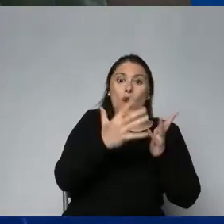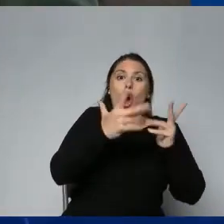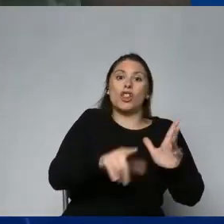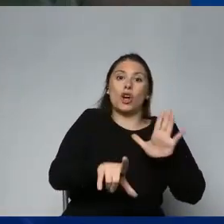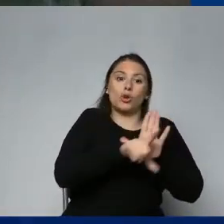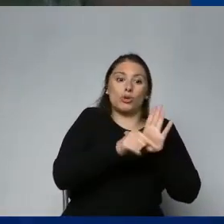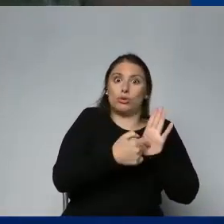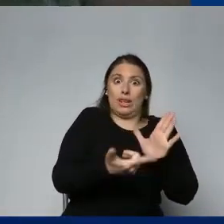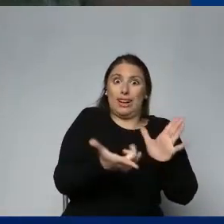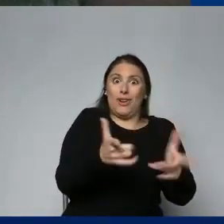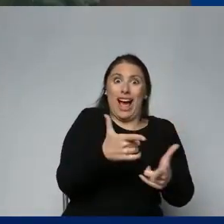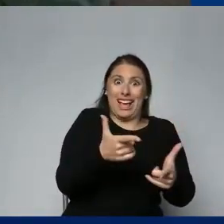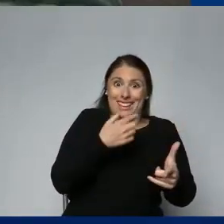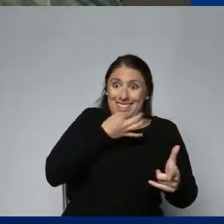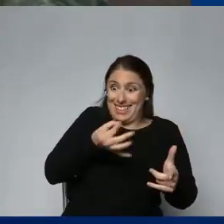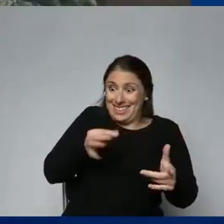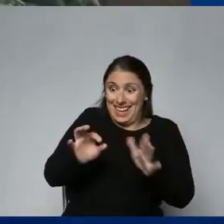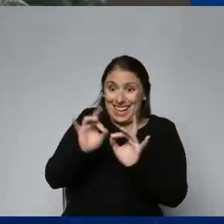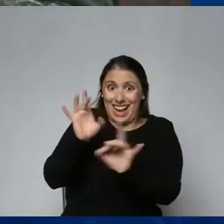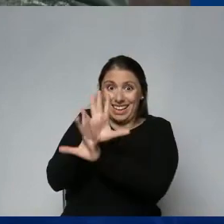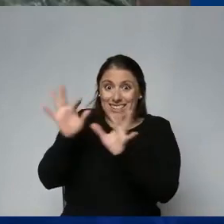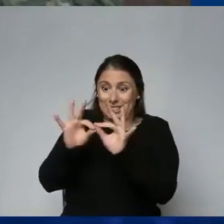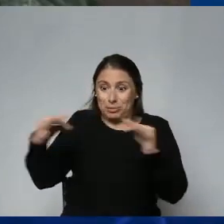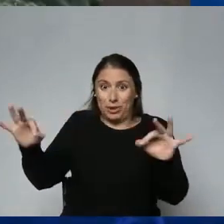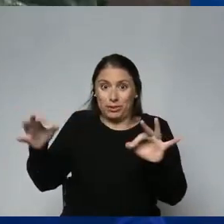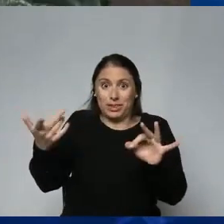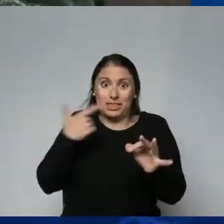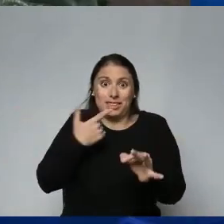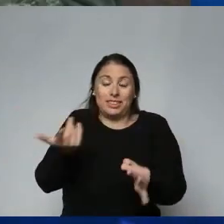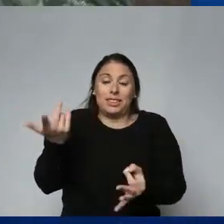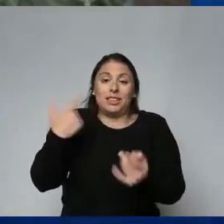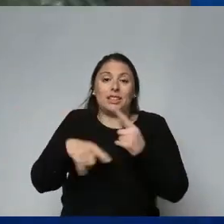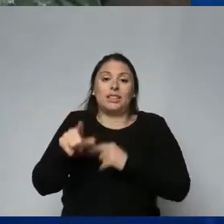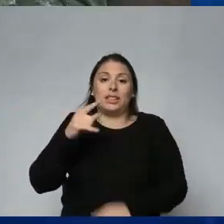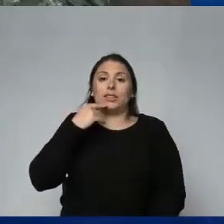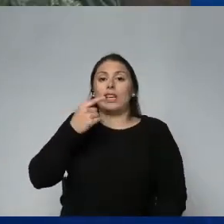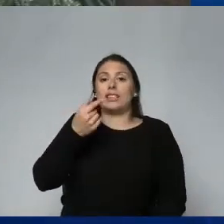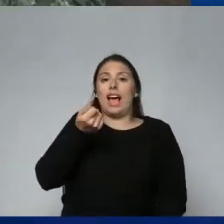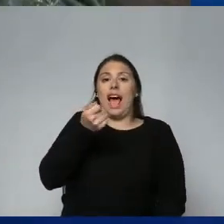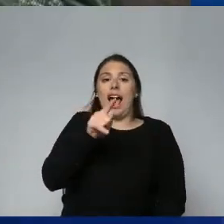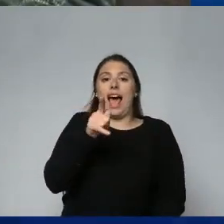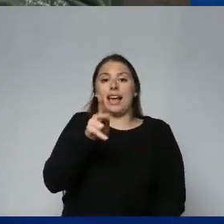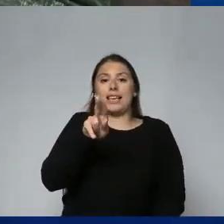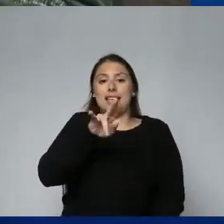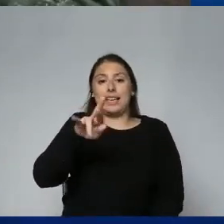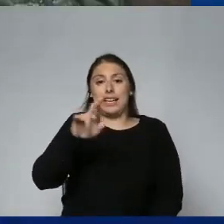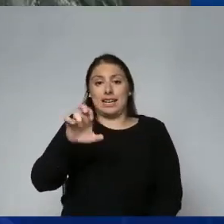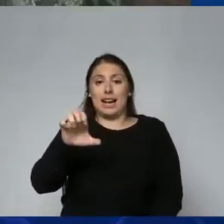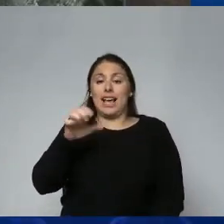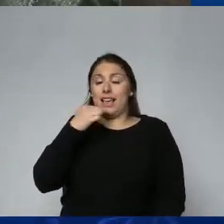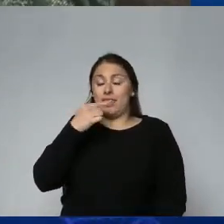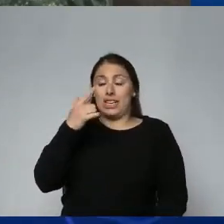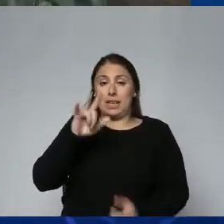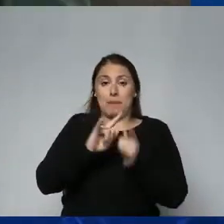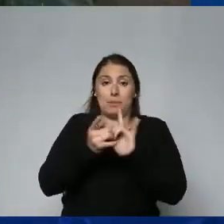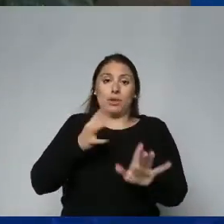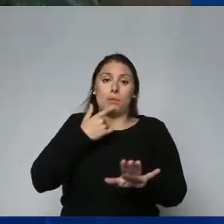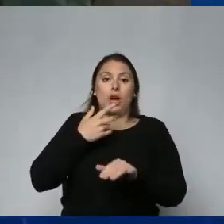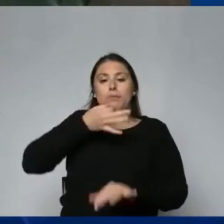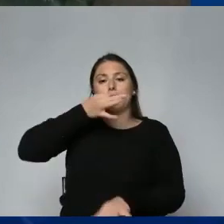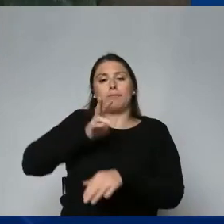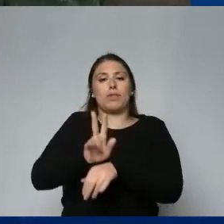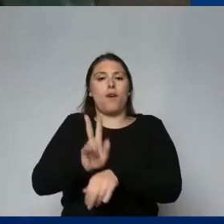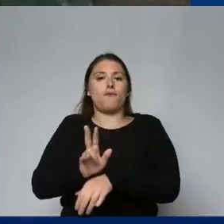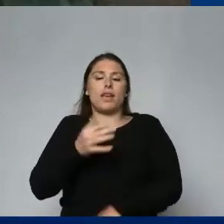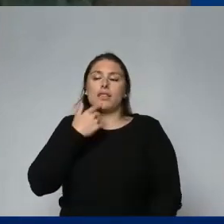Aguirre en su parlamento, porque él era el que estaba defendiendo. Y había otros que estaban, bueno,